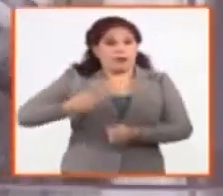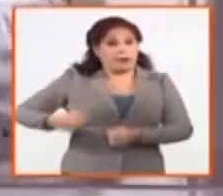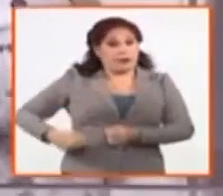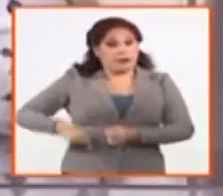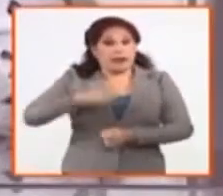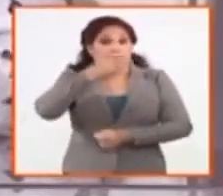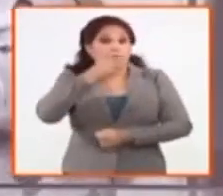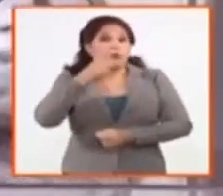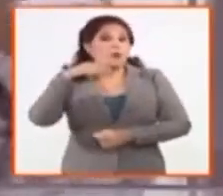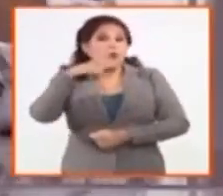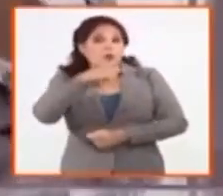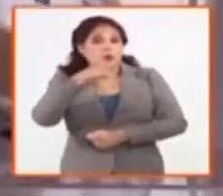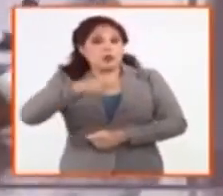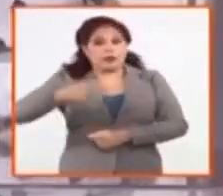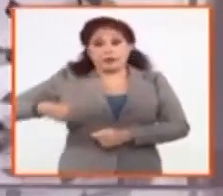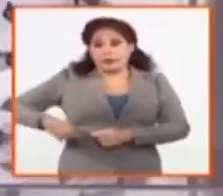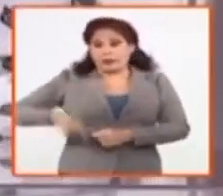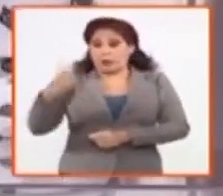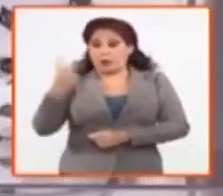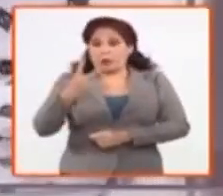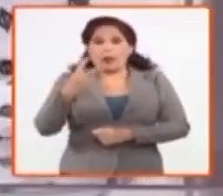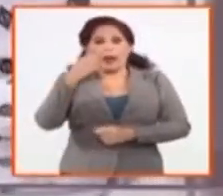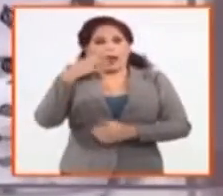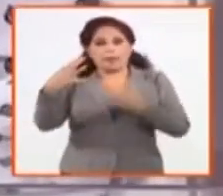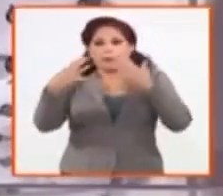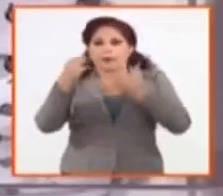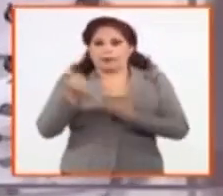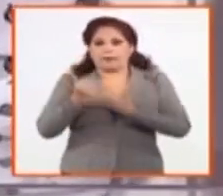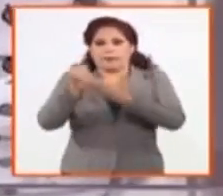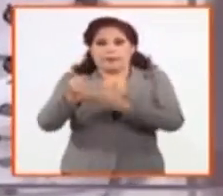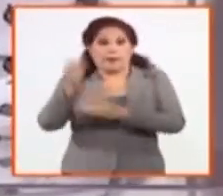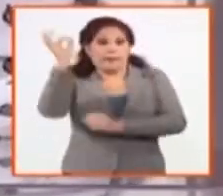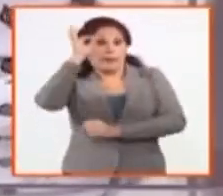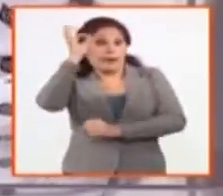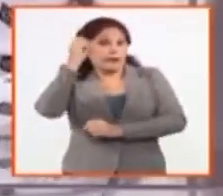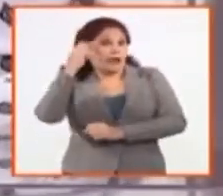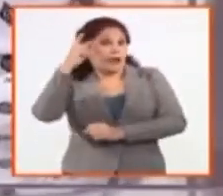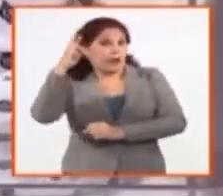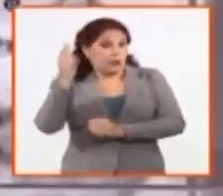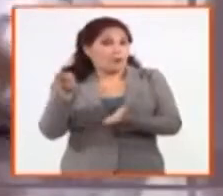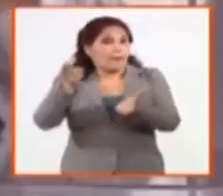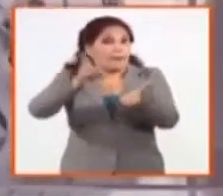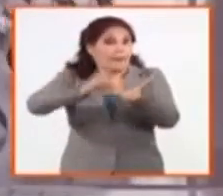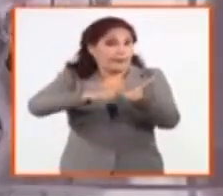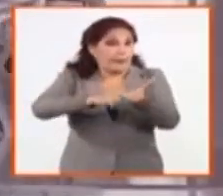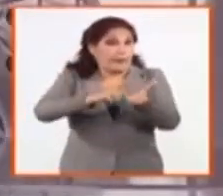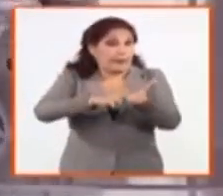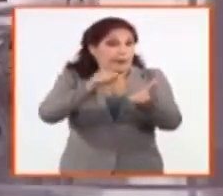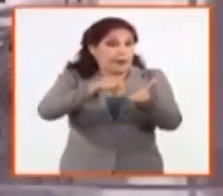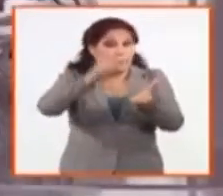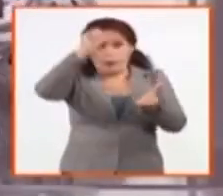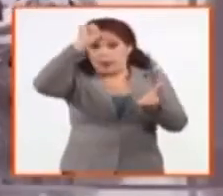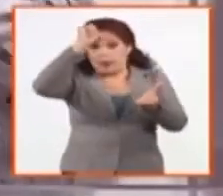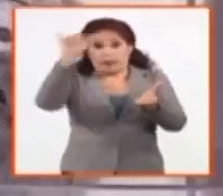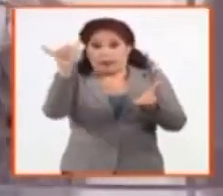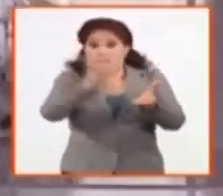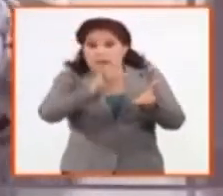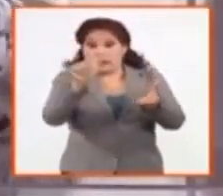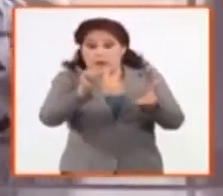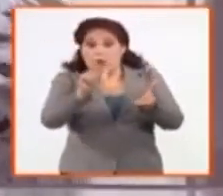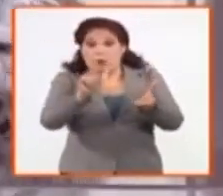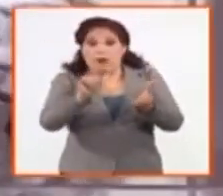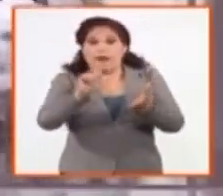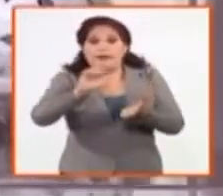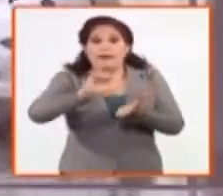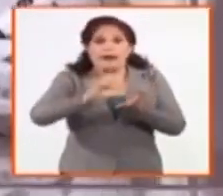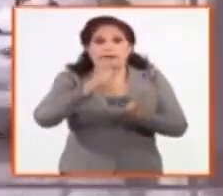y China como actores esenciales. Pakistán es miembro ya, si no recuerdo mal, sí fue el último que entró con India, y Irán es